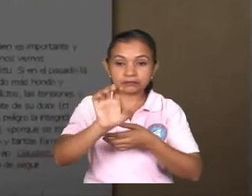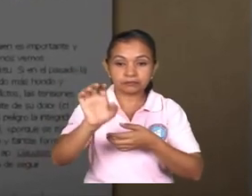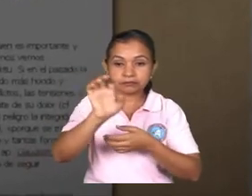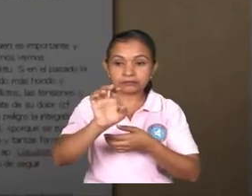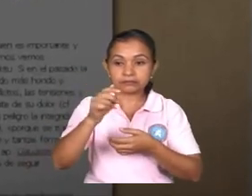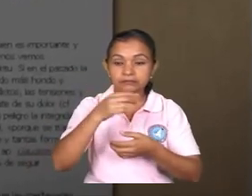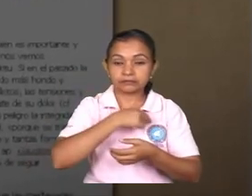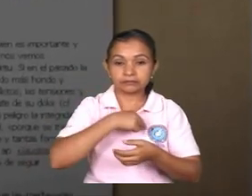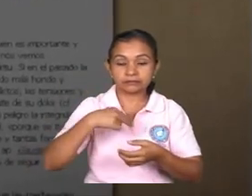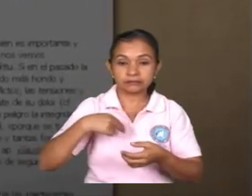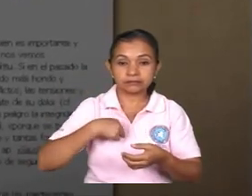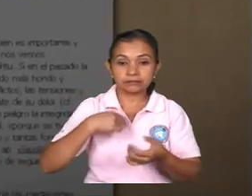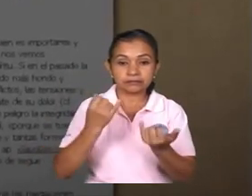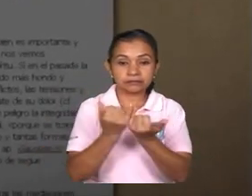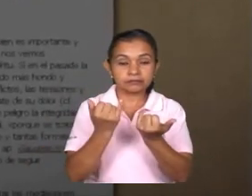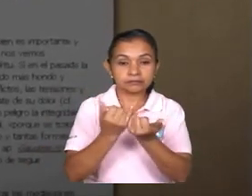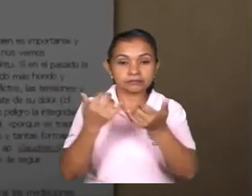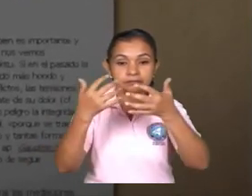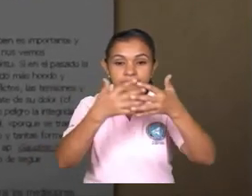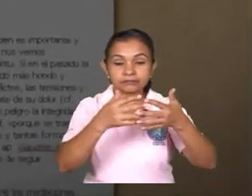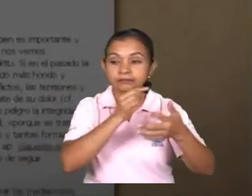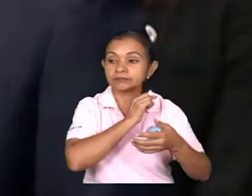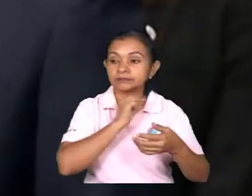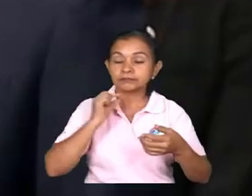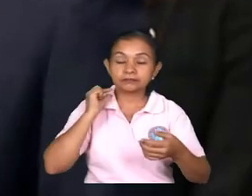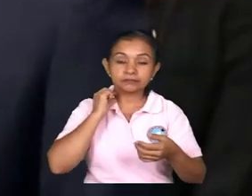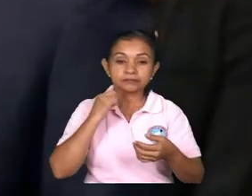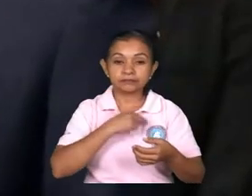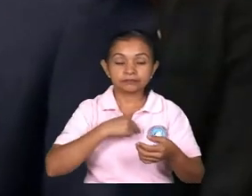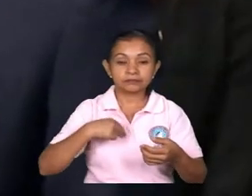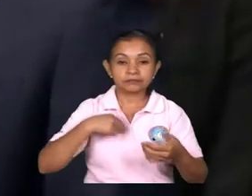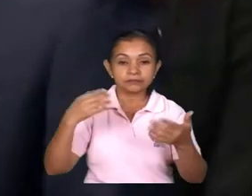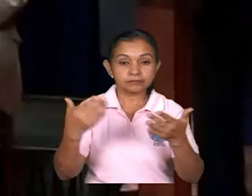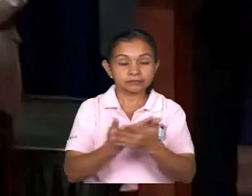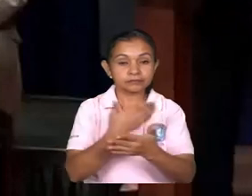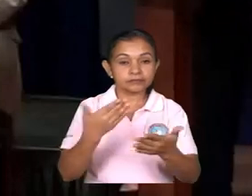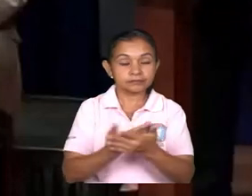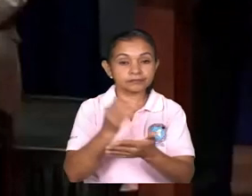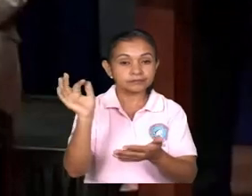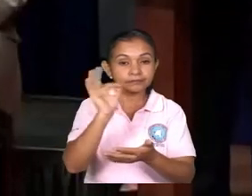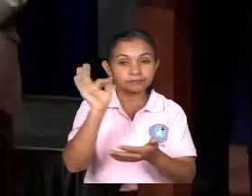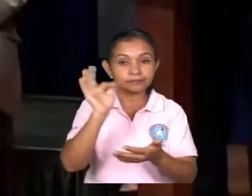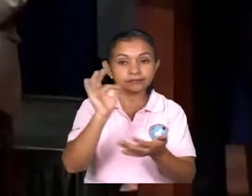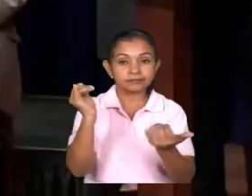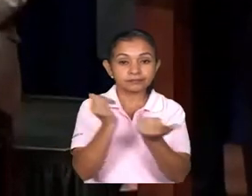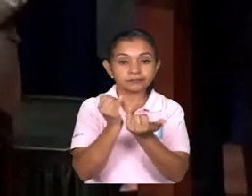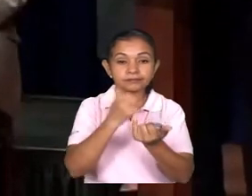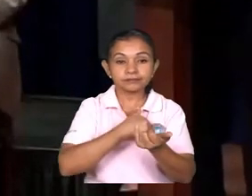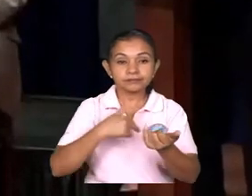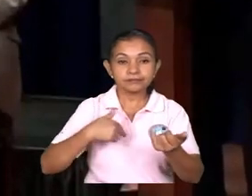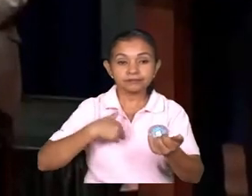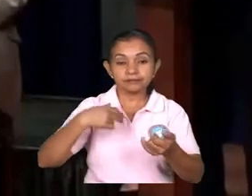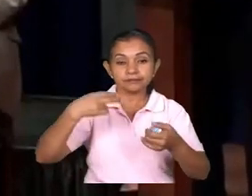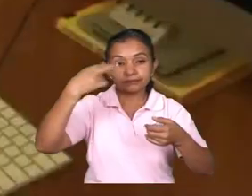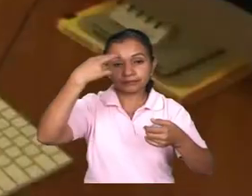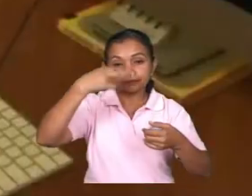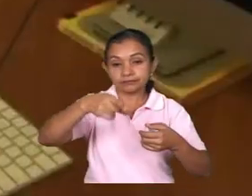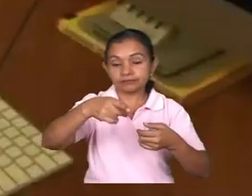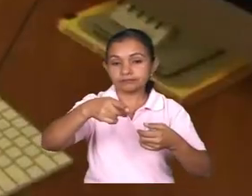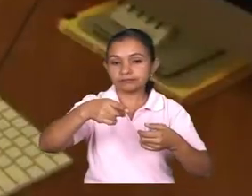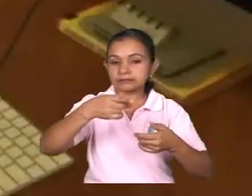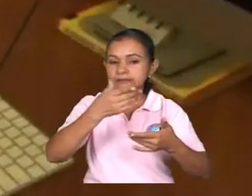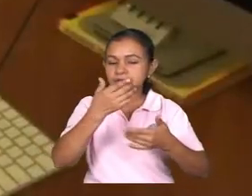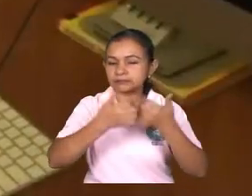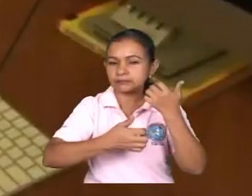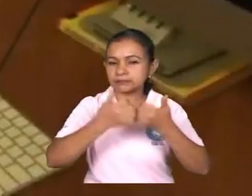en la cual instó al clero de Estados Unidos a adoptar una nueva mentalidad en el modo de ejercer la autoridad ante la herida